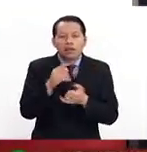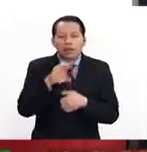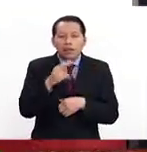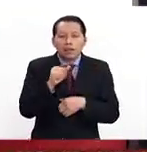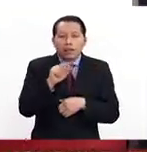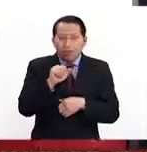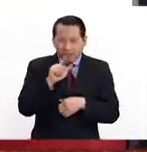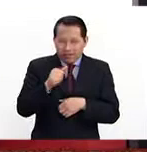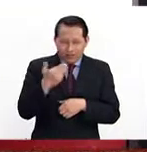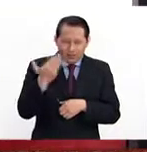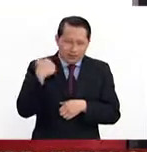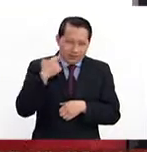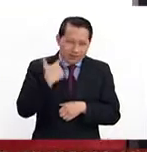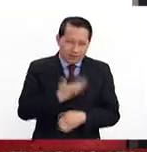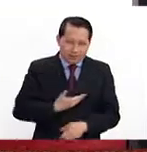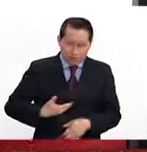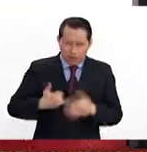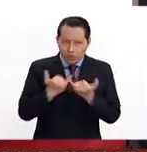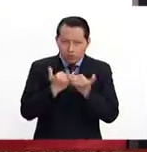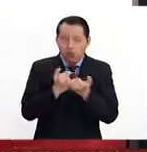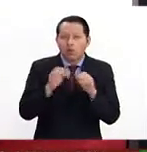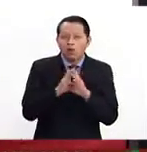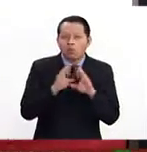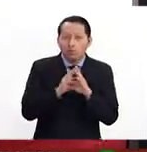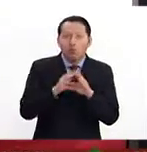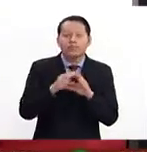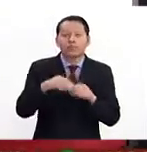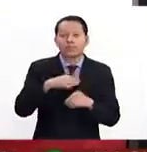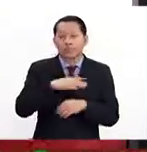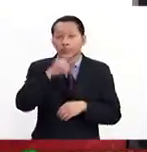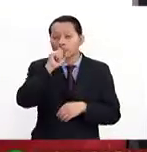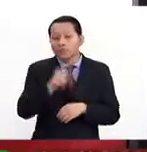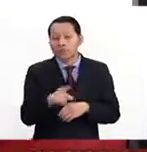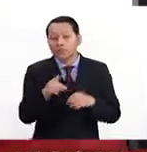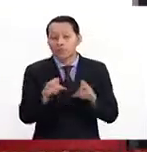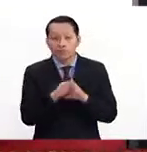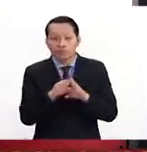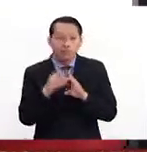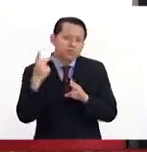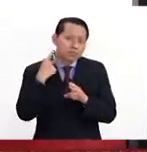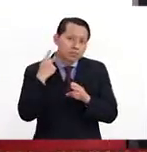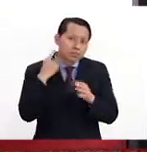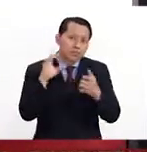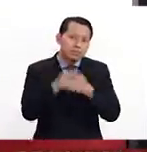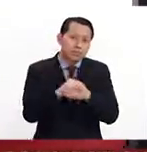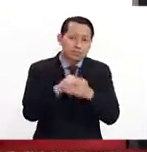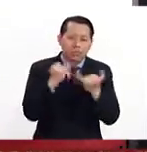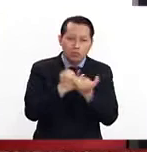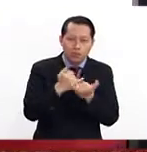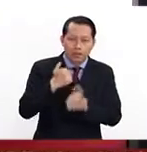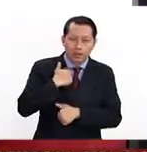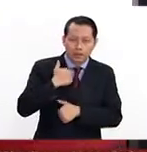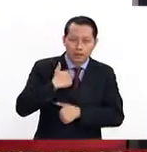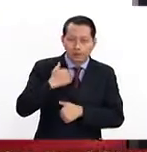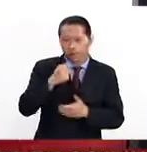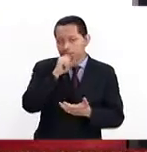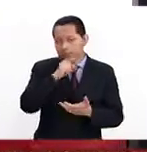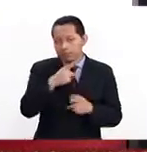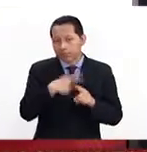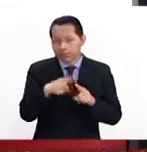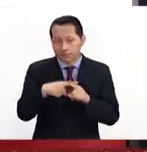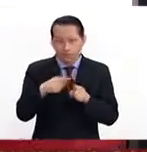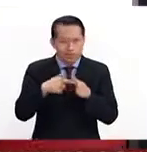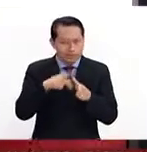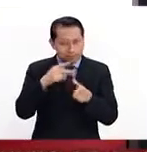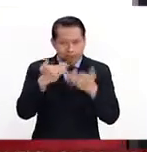Chávez, es que se le ha dado un rol principal en las acciones políticas al ejército y a los militares, y lo seguimos